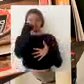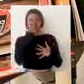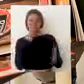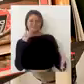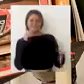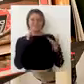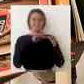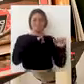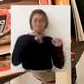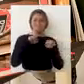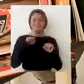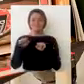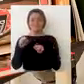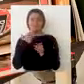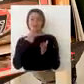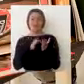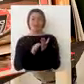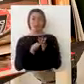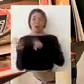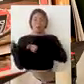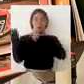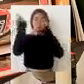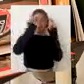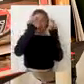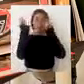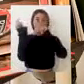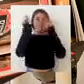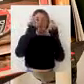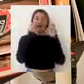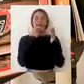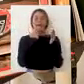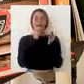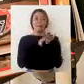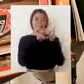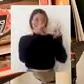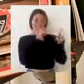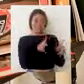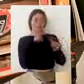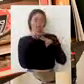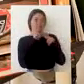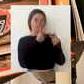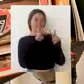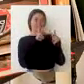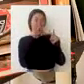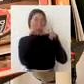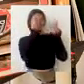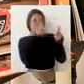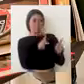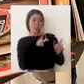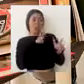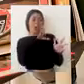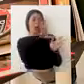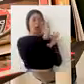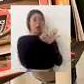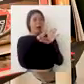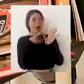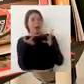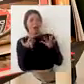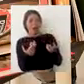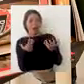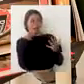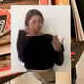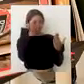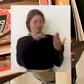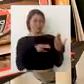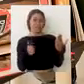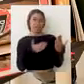no es más que interpretar el papel de un personaje que nosotros vamos a generar por medio de una guía o de